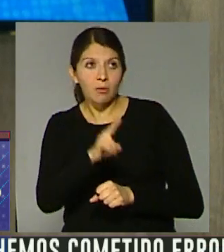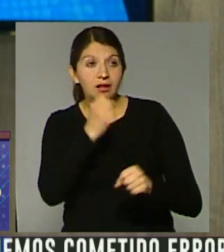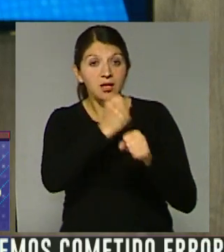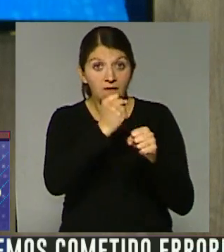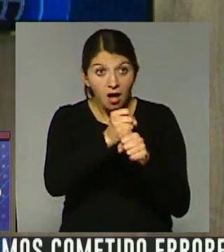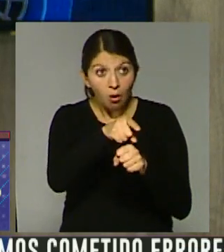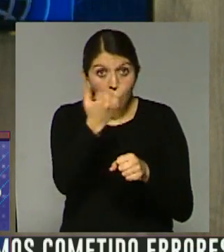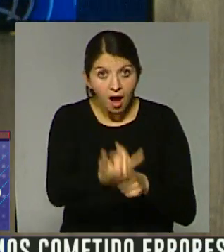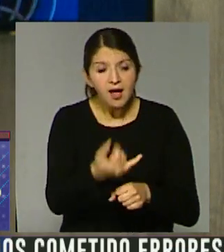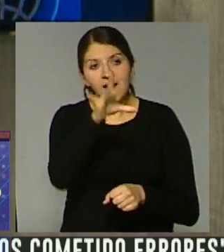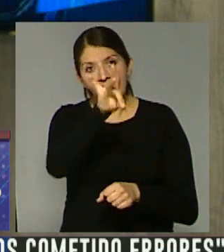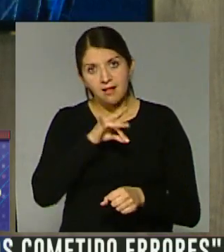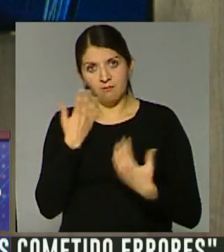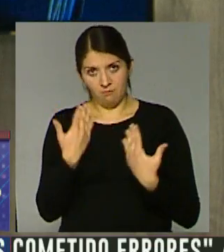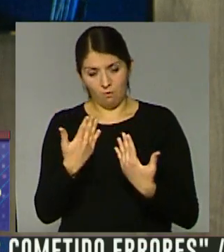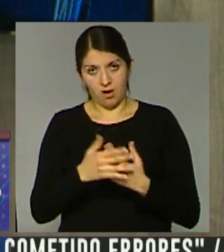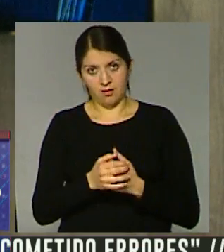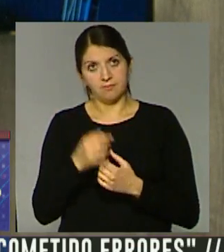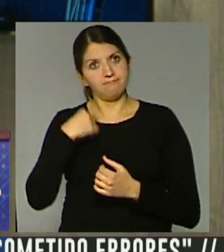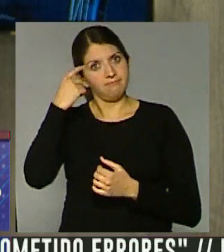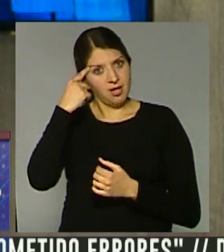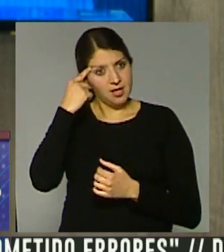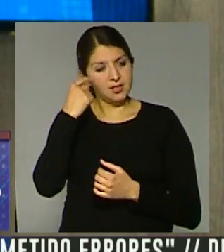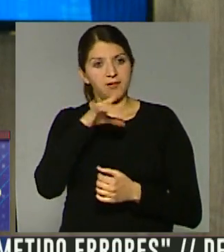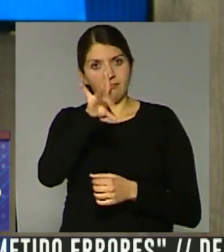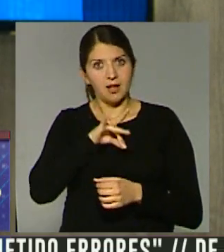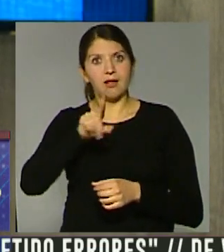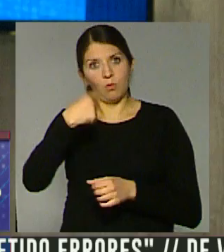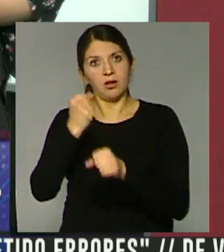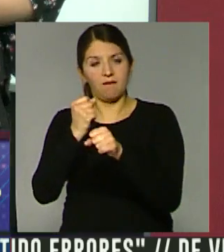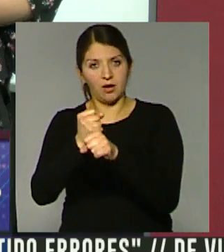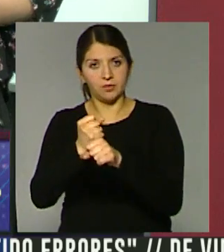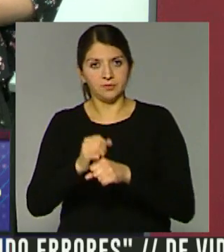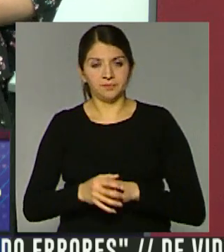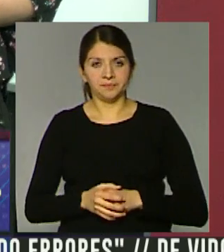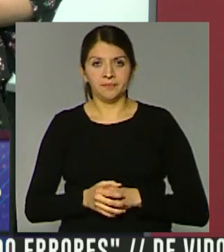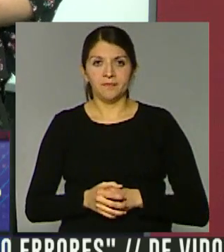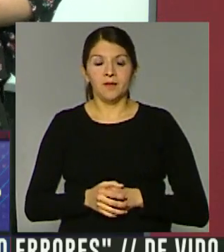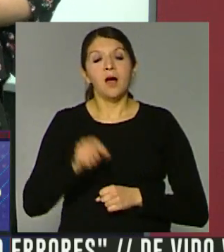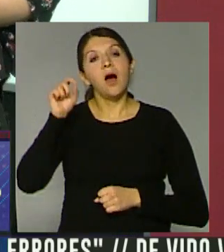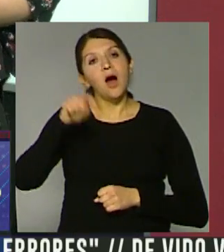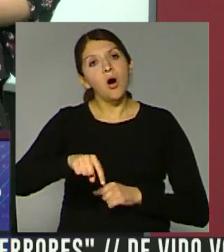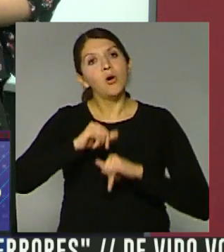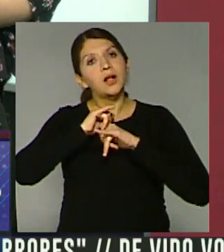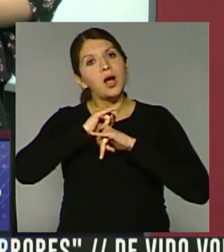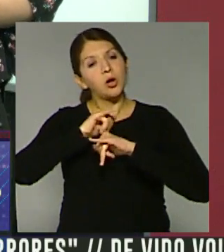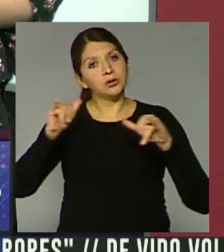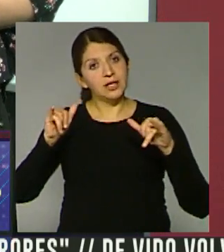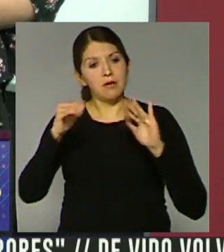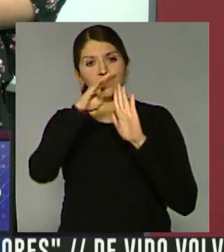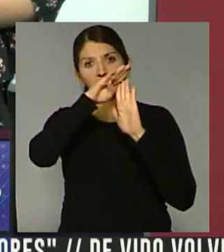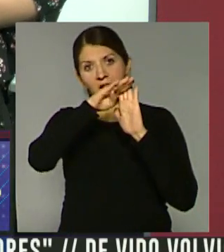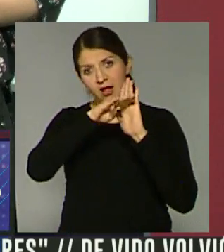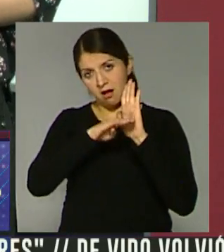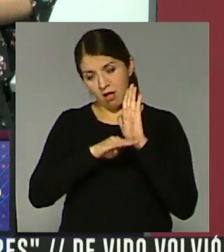carrera que elige es realmente prometedora pensando en el futuro. Vamos a compartir con ustedes el listado